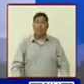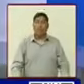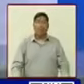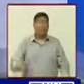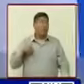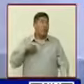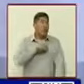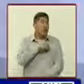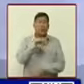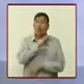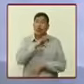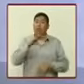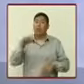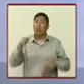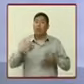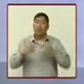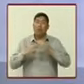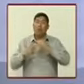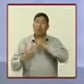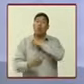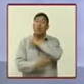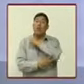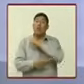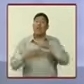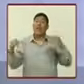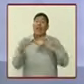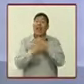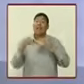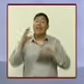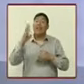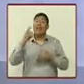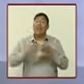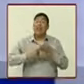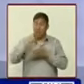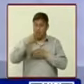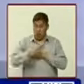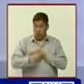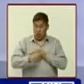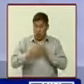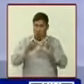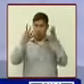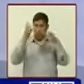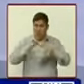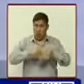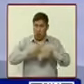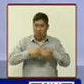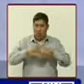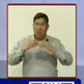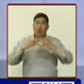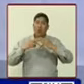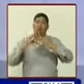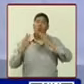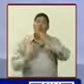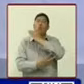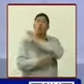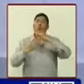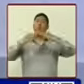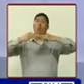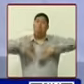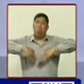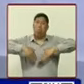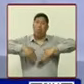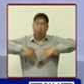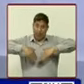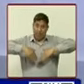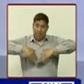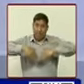Nos vamos a Cochabamba. El puente de la avenida 6 de Agosto e Independencia, también conocido por mucho tiempo como el puente caído, fue repuesto.